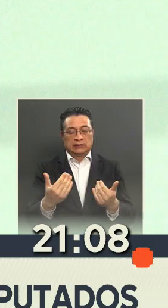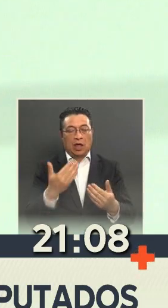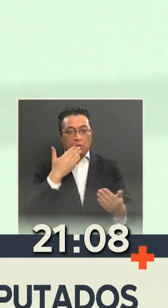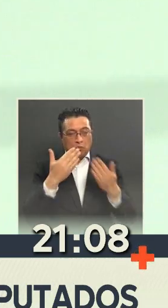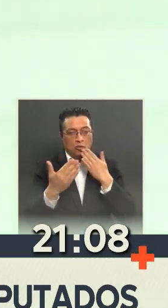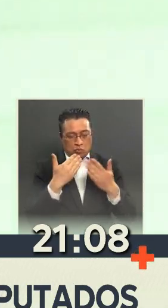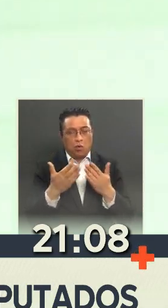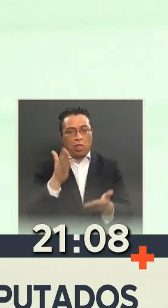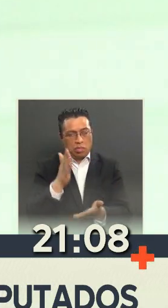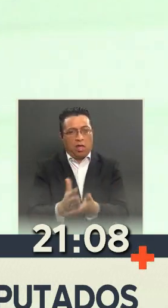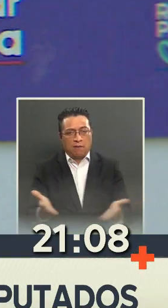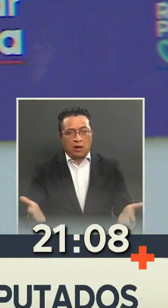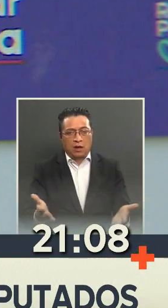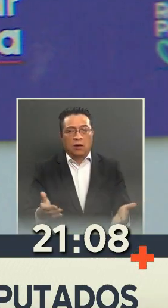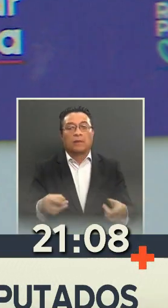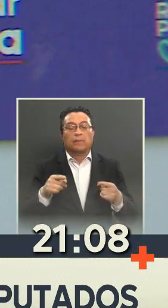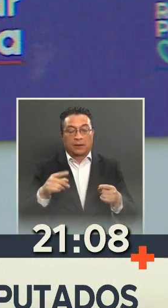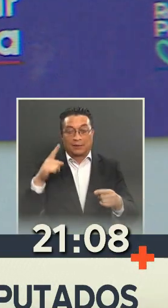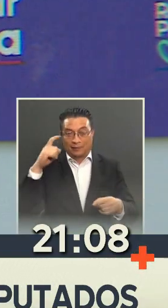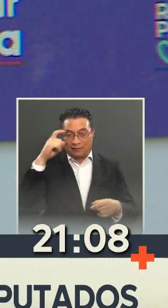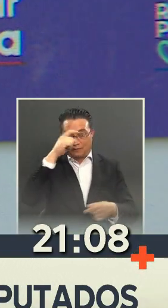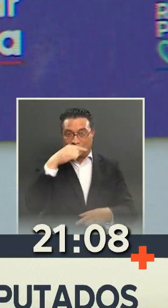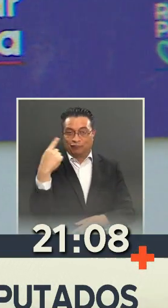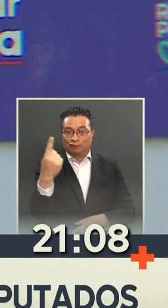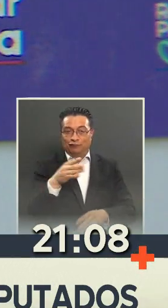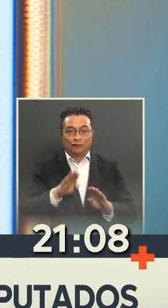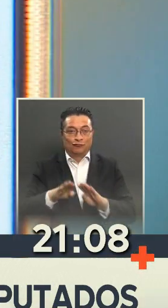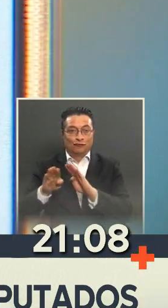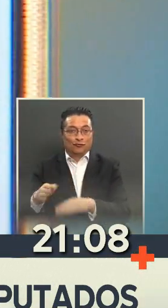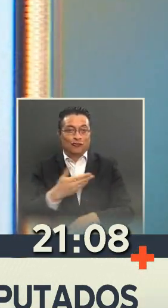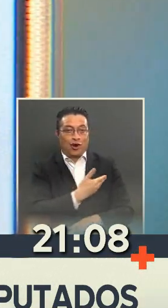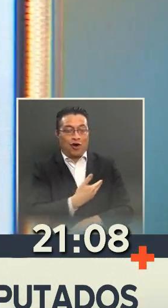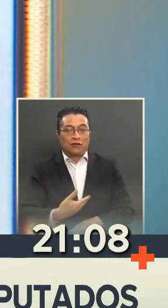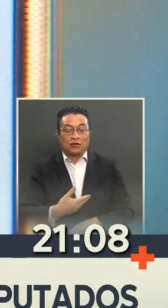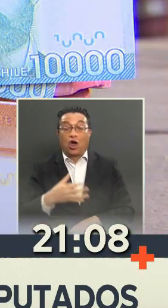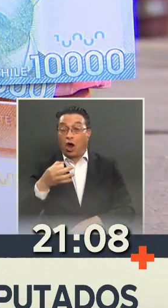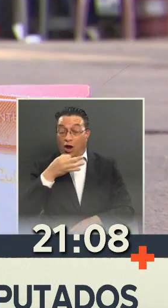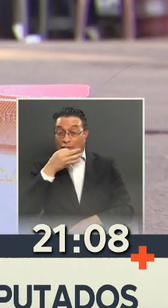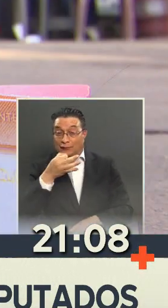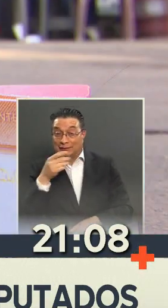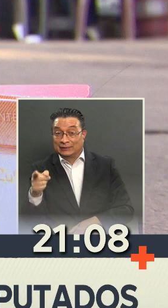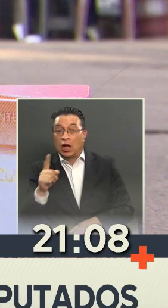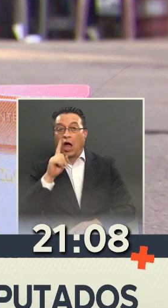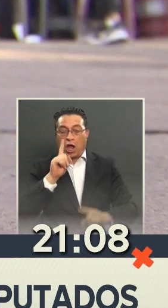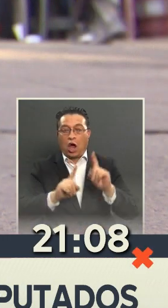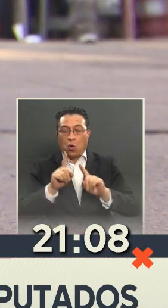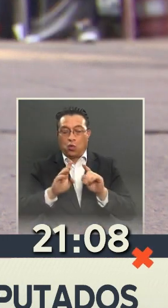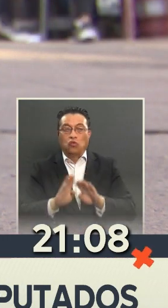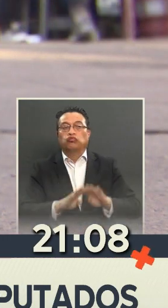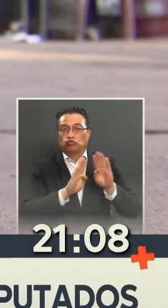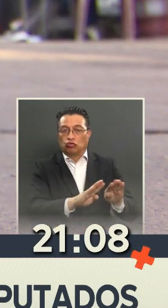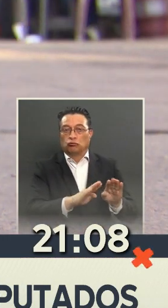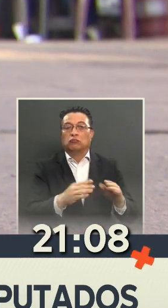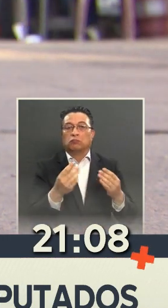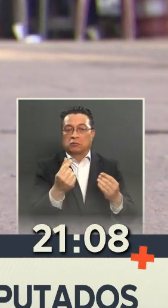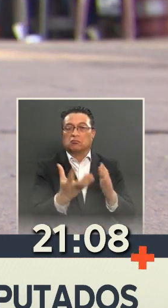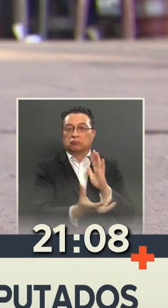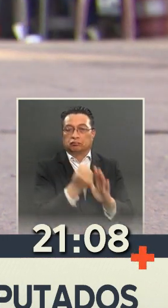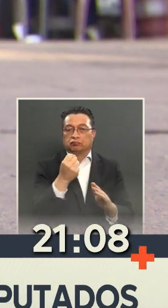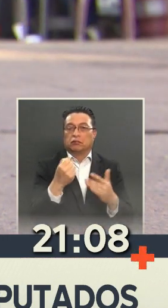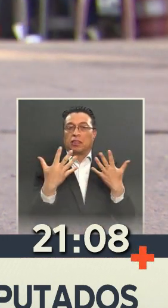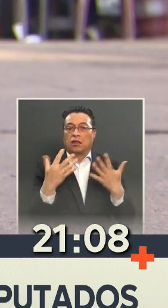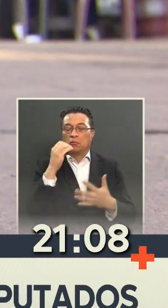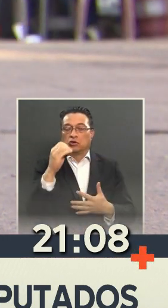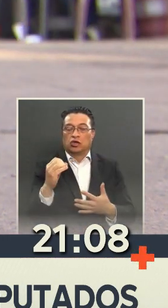El escenario es complejo para el oficialismo, pues pese a los anuncios del gobierno, aún hay quienes respaldan los retiros. La pregunta es si los